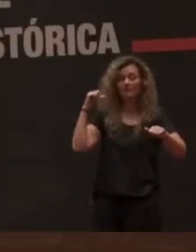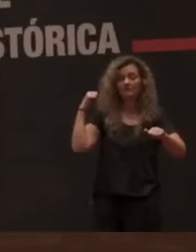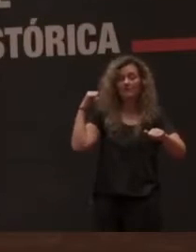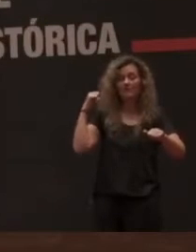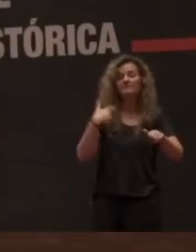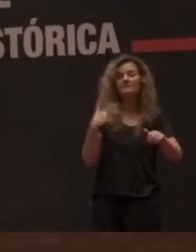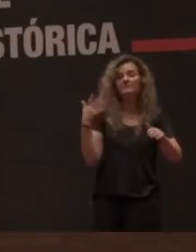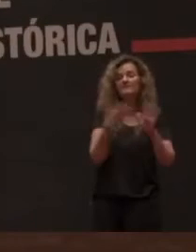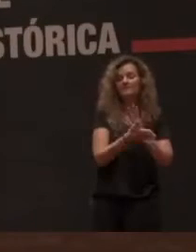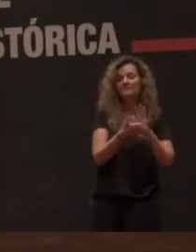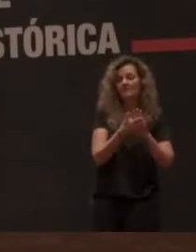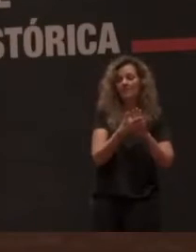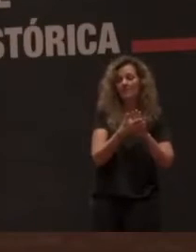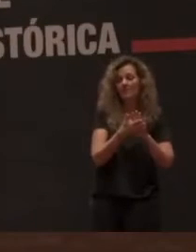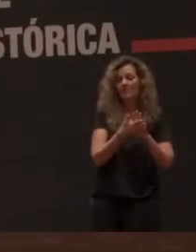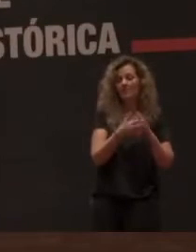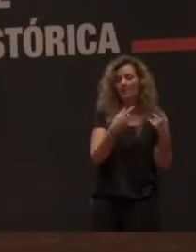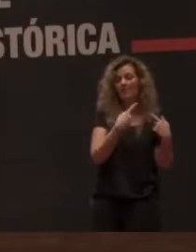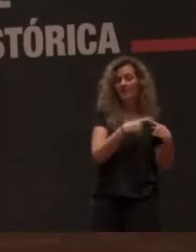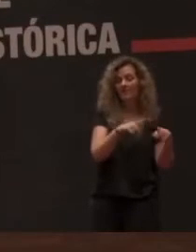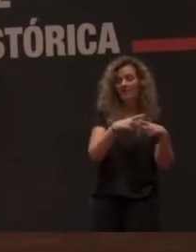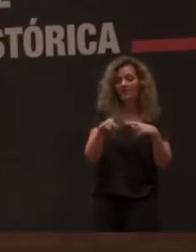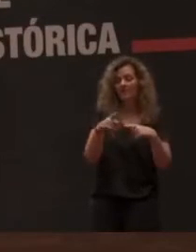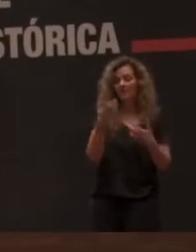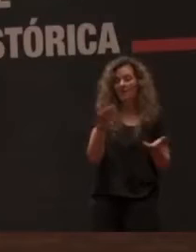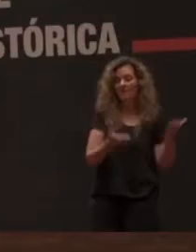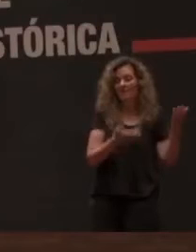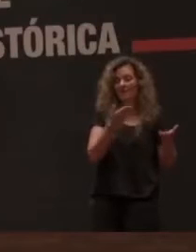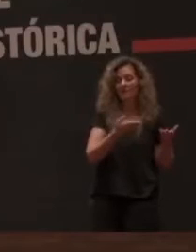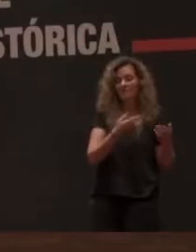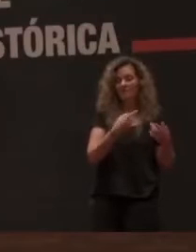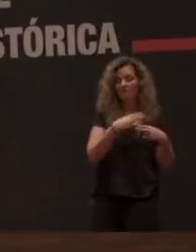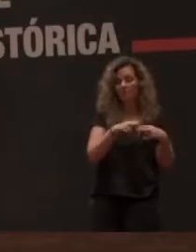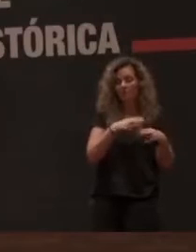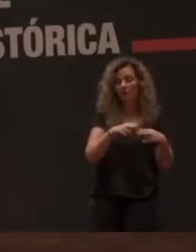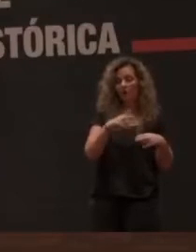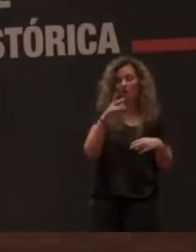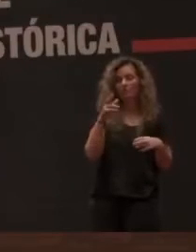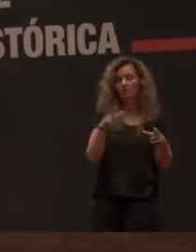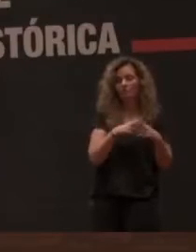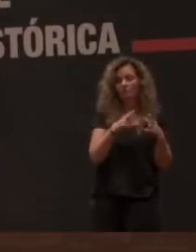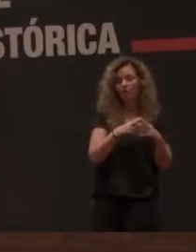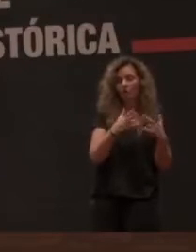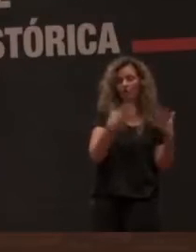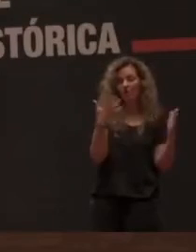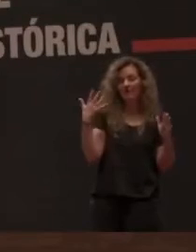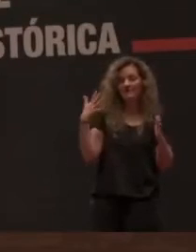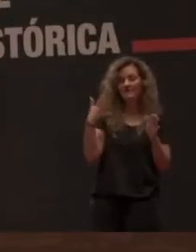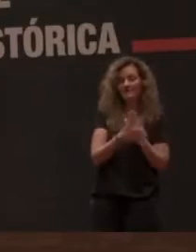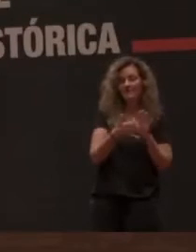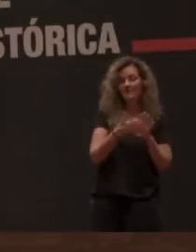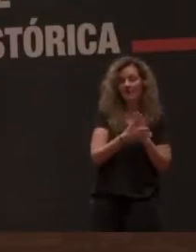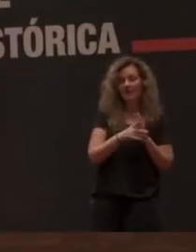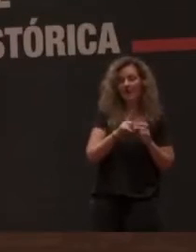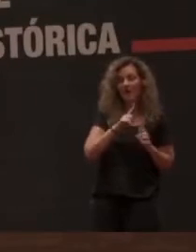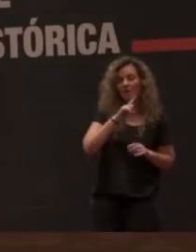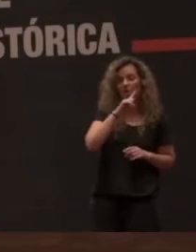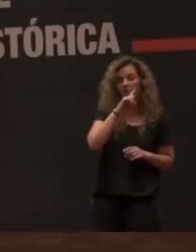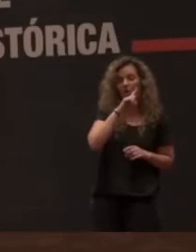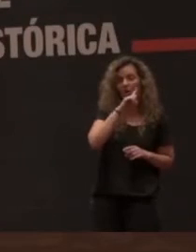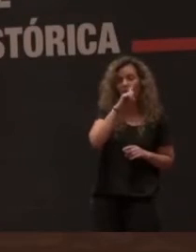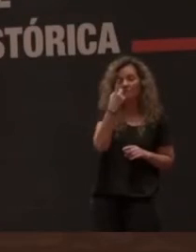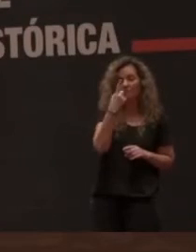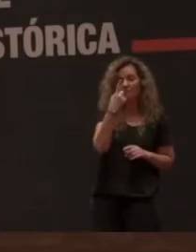explicar qué variables políticas, qué variables sociológicas explican los primeros resultados